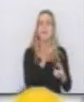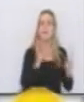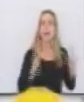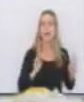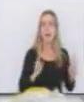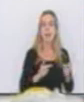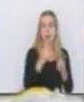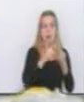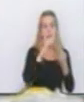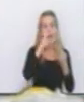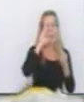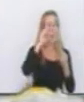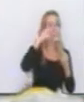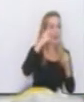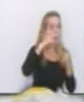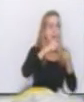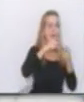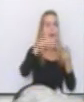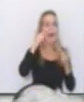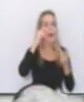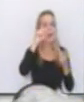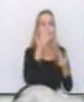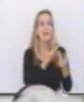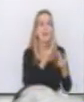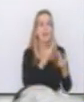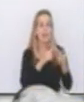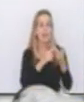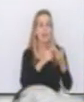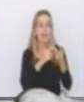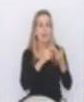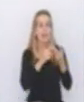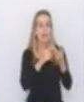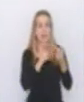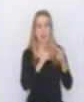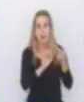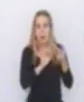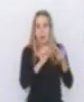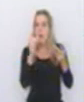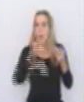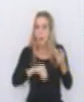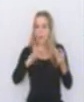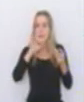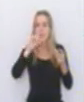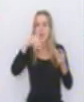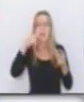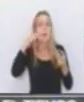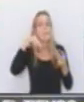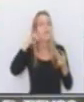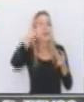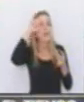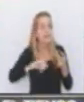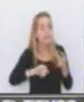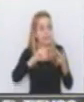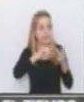me parece que hasta acá llegamos. Y Julián Domínguez. Ah, y Julián Domínguez, y falta Insaurralde. Falta Insaurralde, que ayer a mí me mostraron